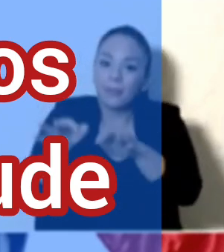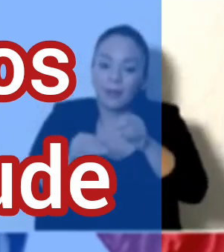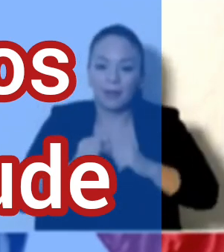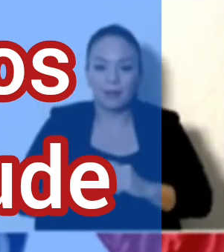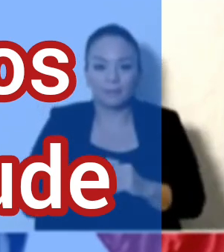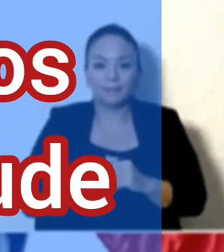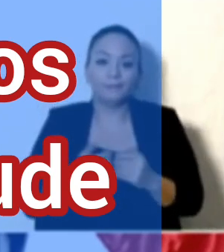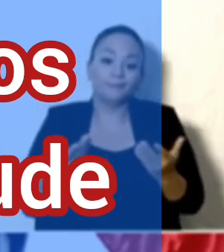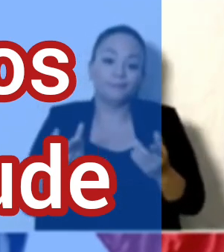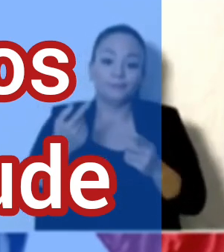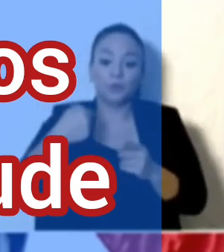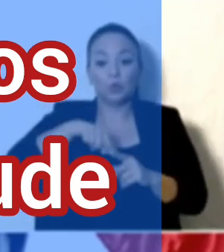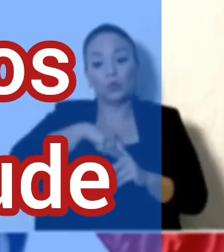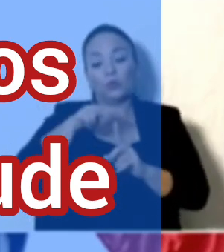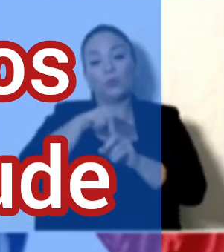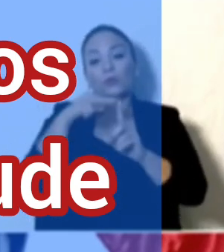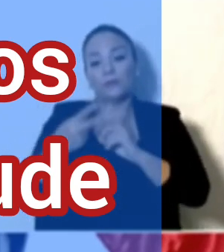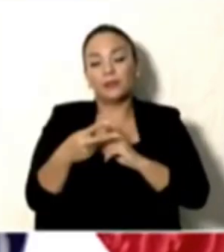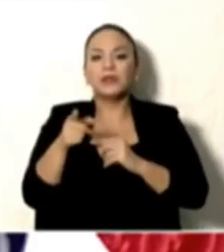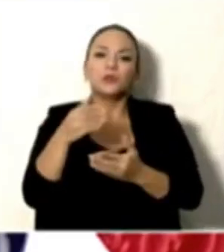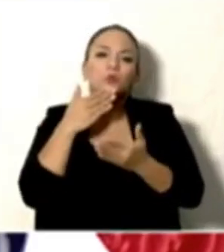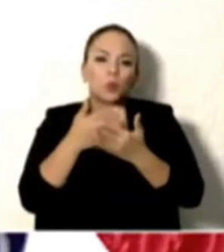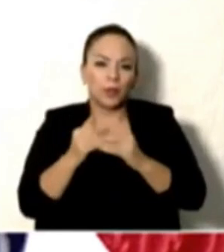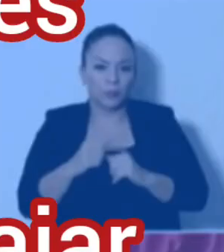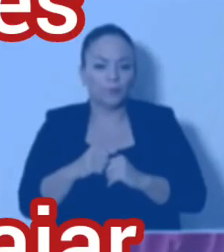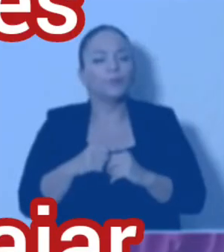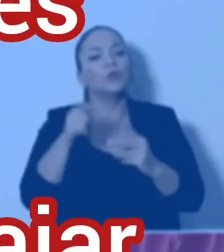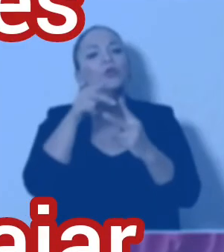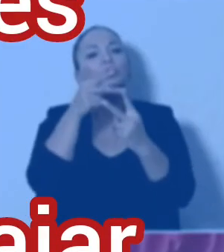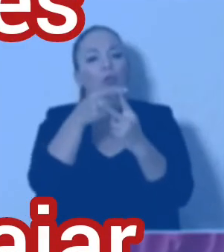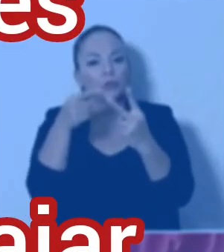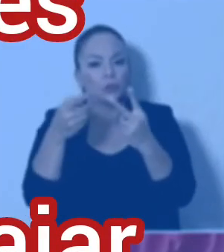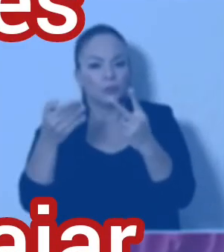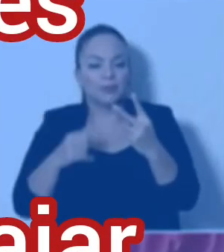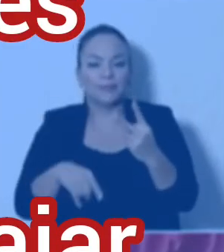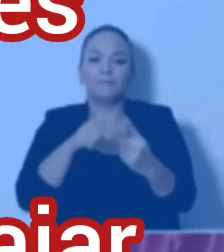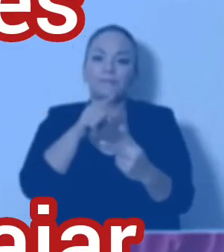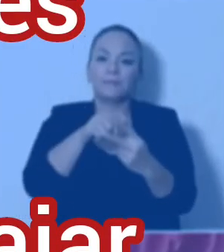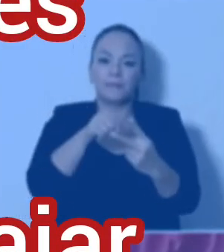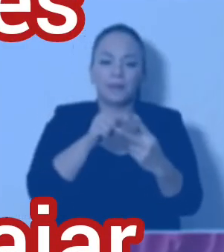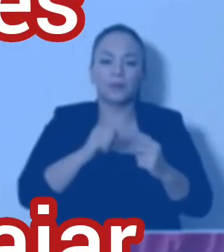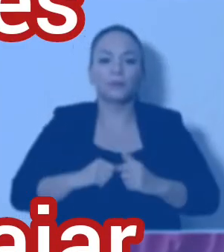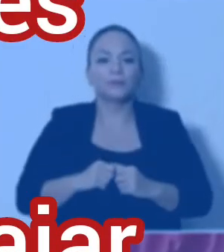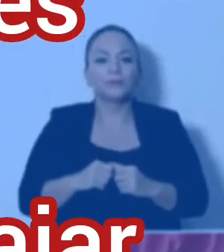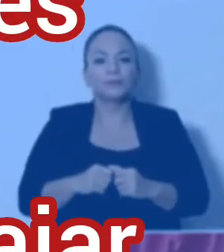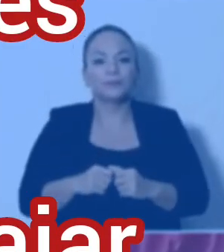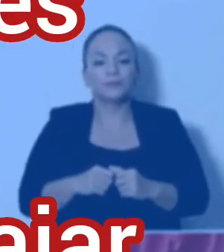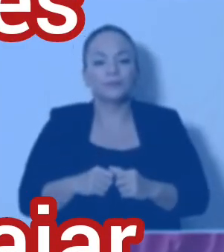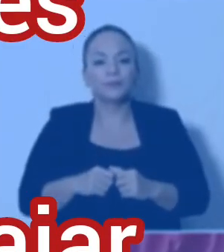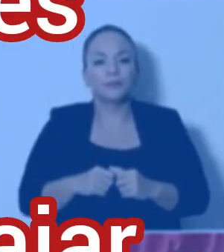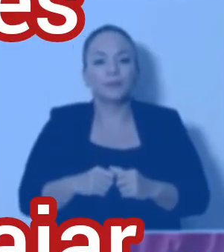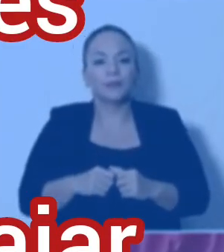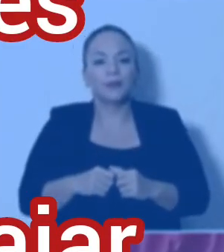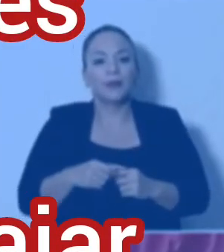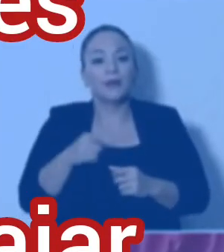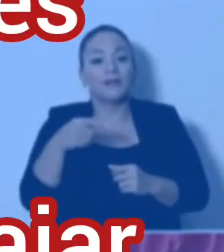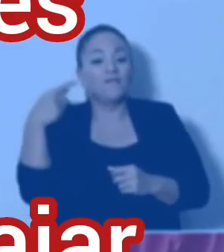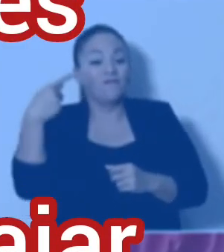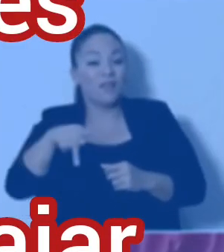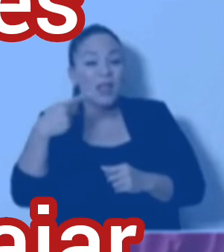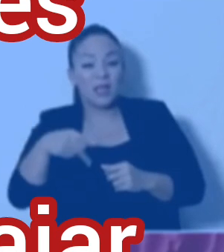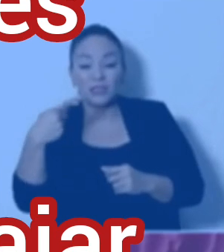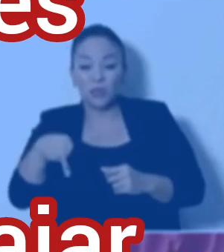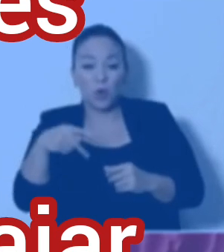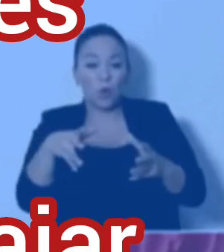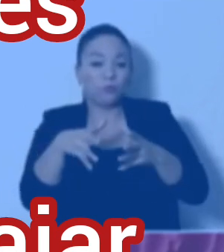que desde nuestro punto de vista esto es bueno por dos razones. Uno, porque nos quita el enorme riesgo de